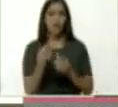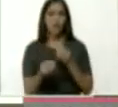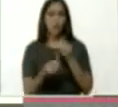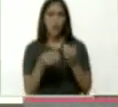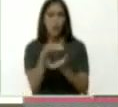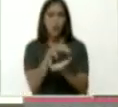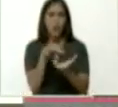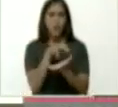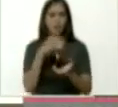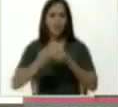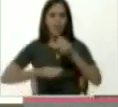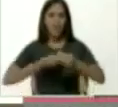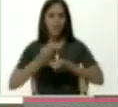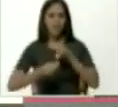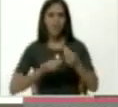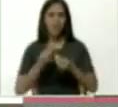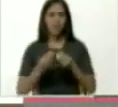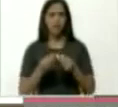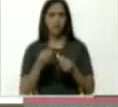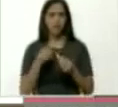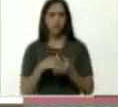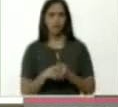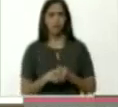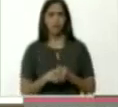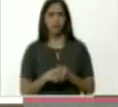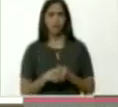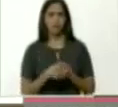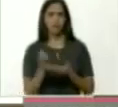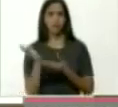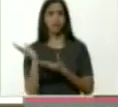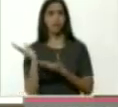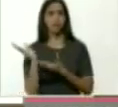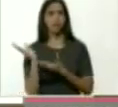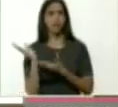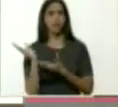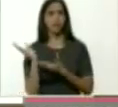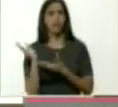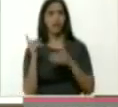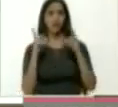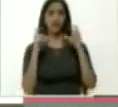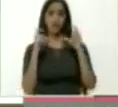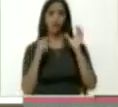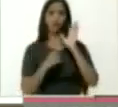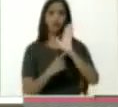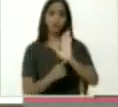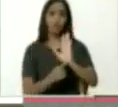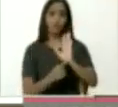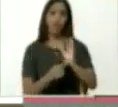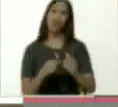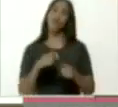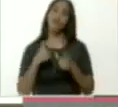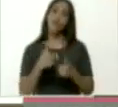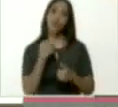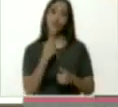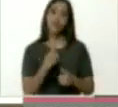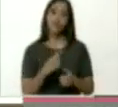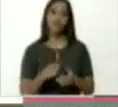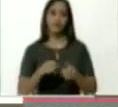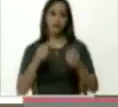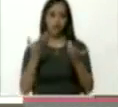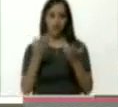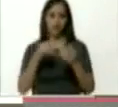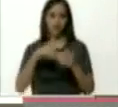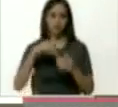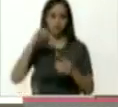vienen generando, ¿verdad? Esta foto demuestra un poco Y como bien lo decía el analista